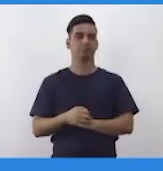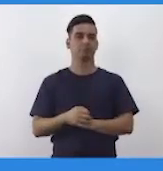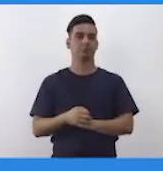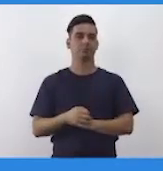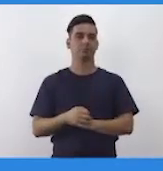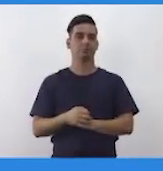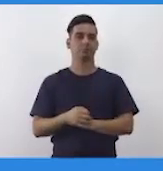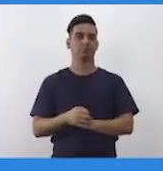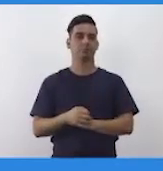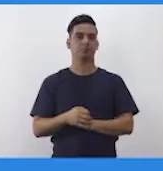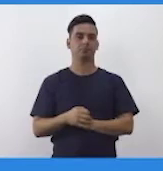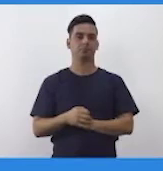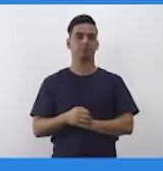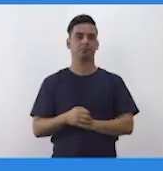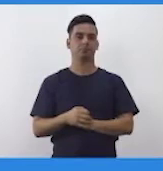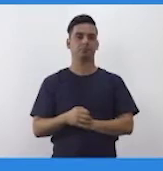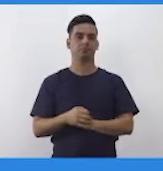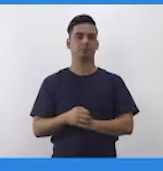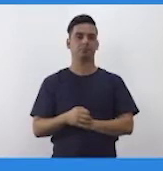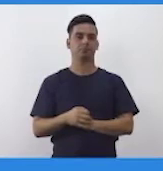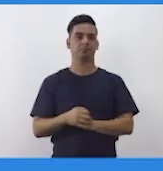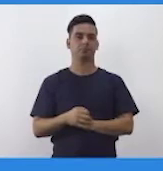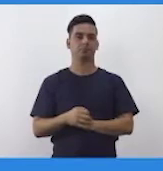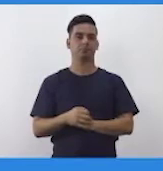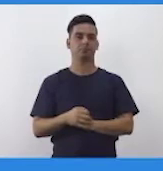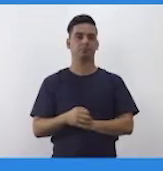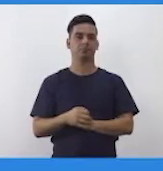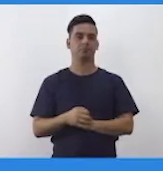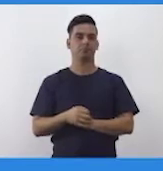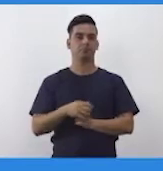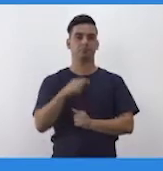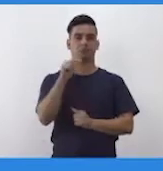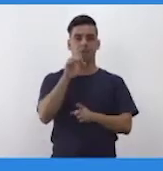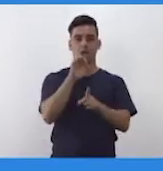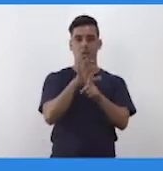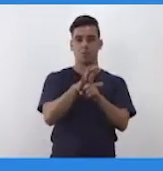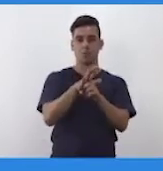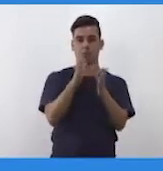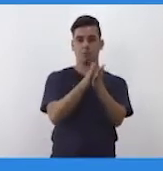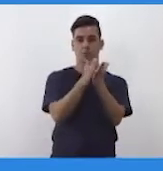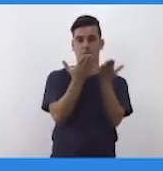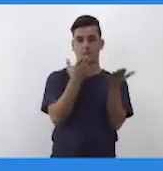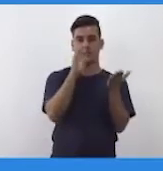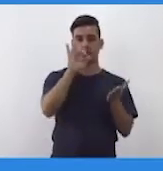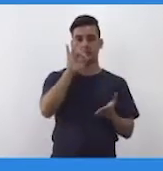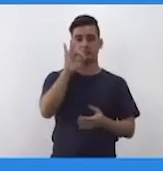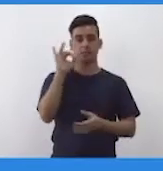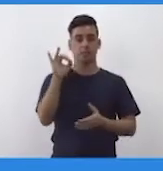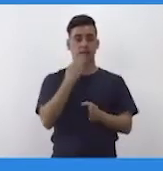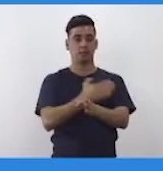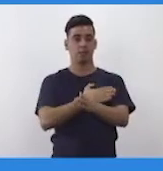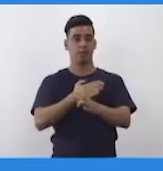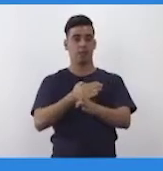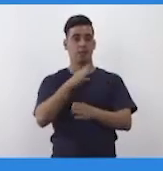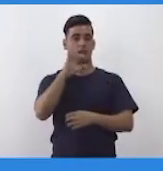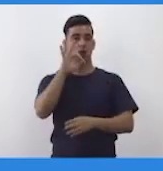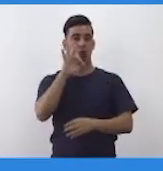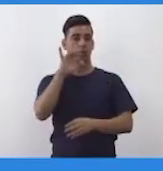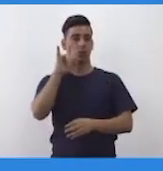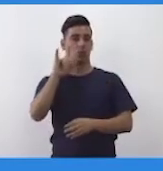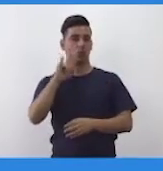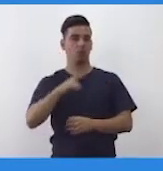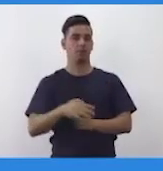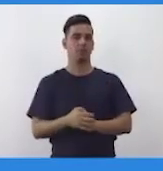y estaremos abordando desde la página 77 hasta la página 89. Y